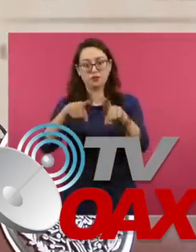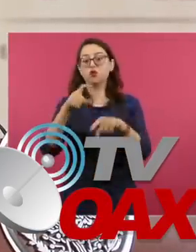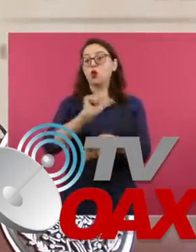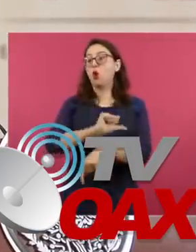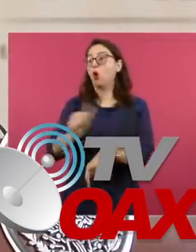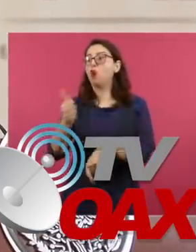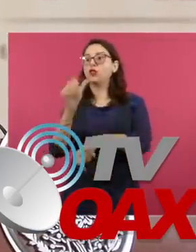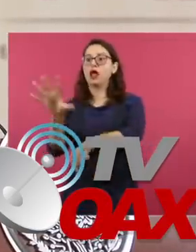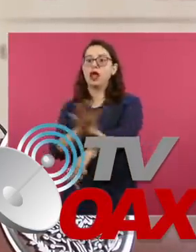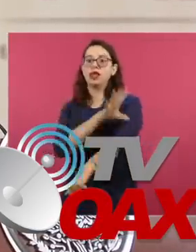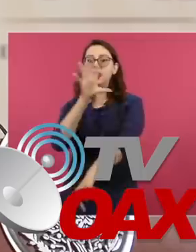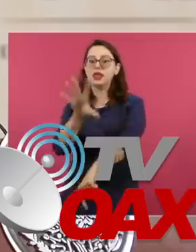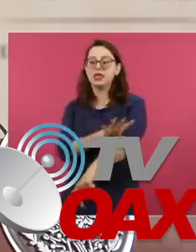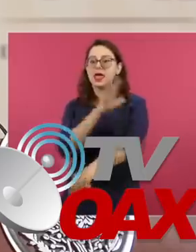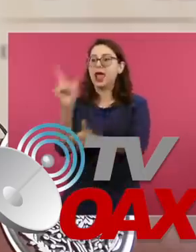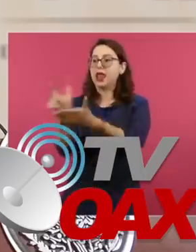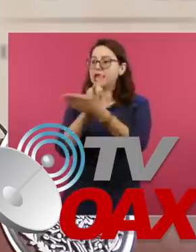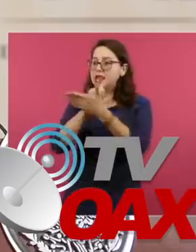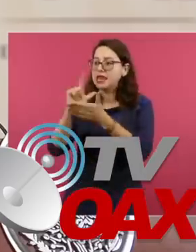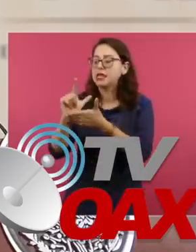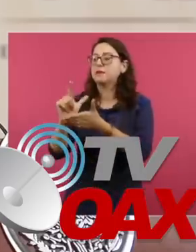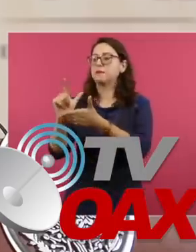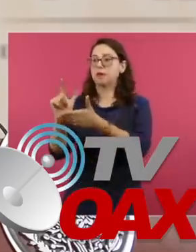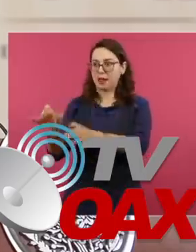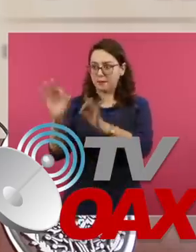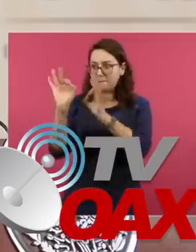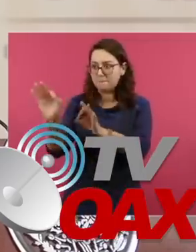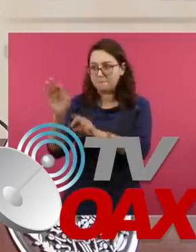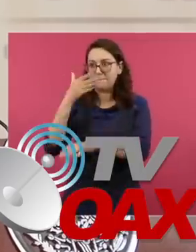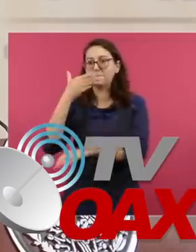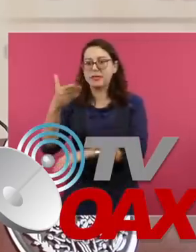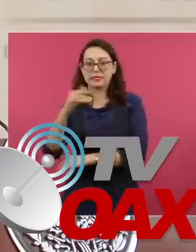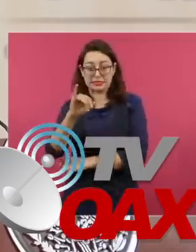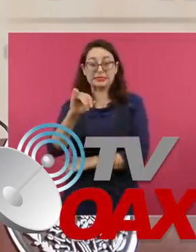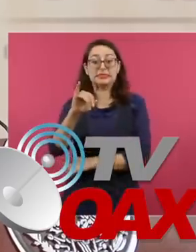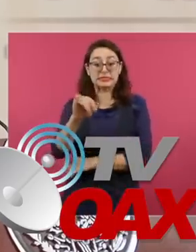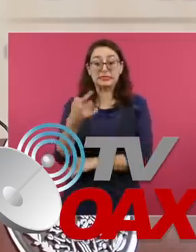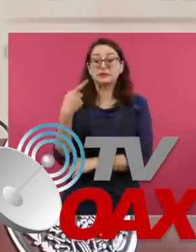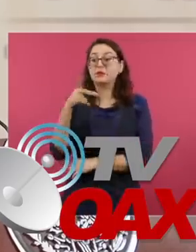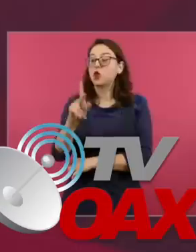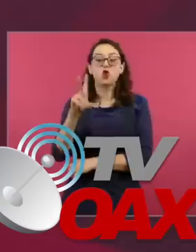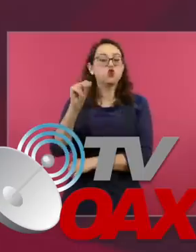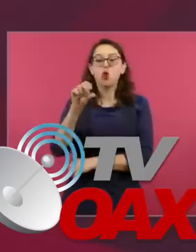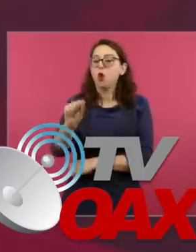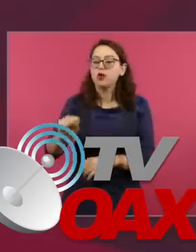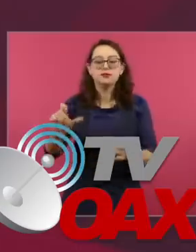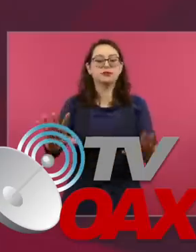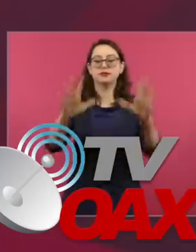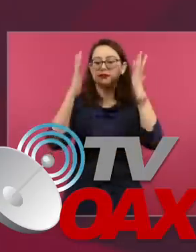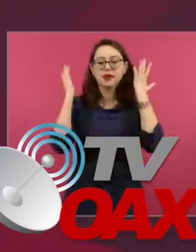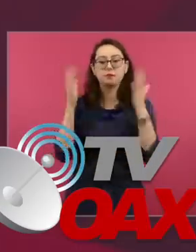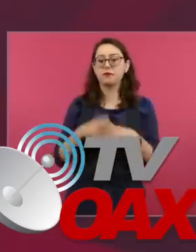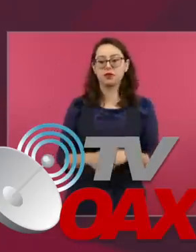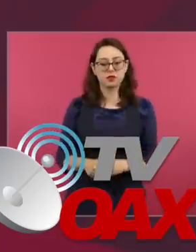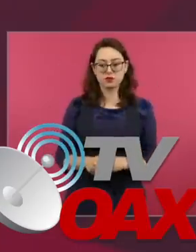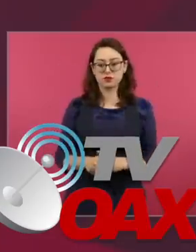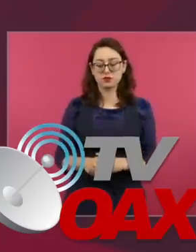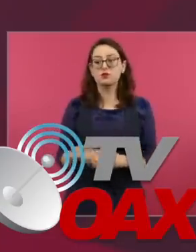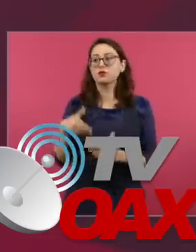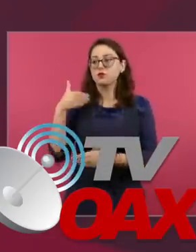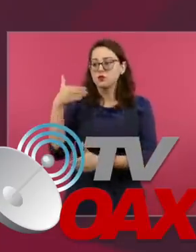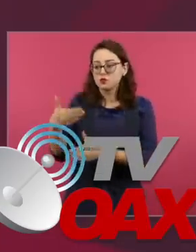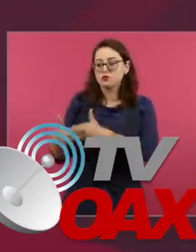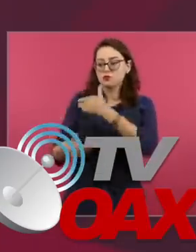es importante que se tenga en cuenta que eso va a llevar tiempo.